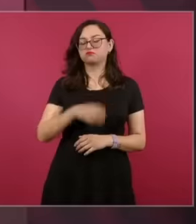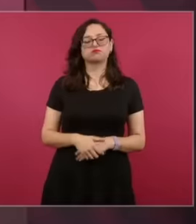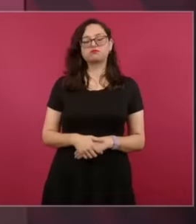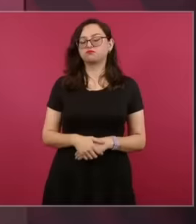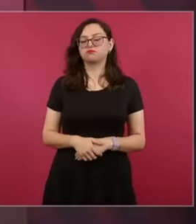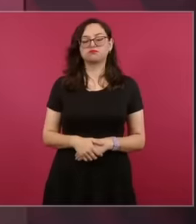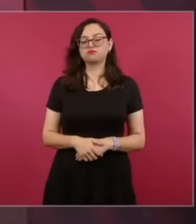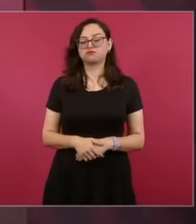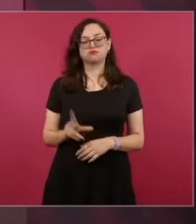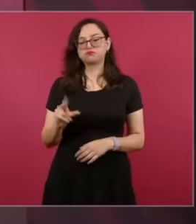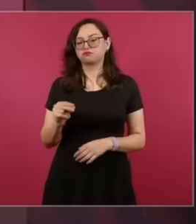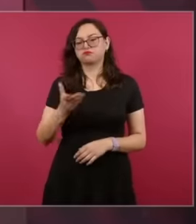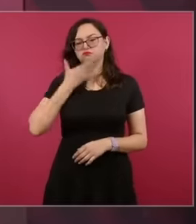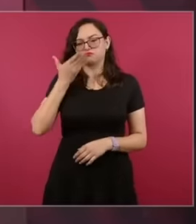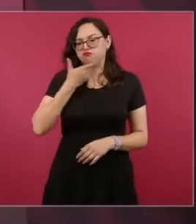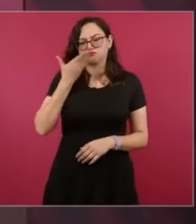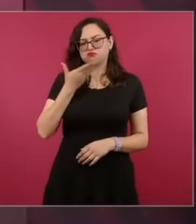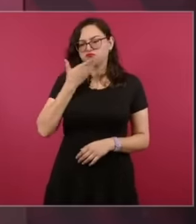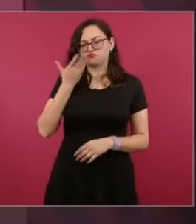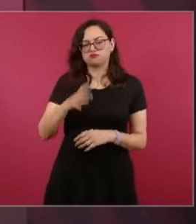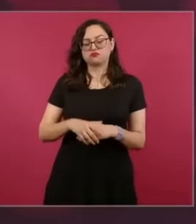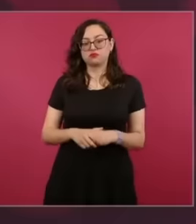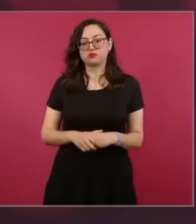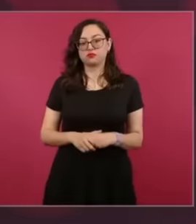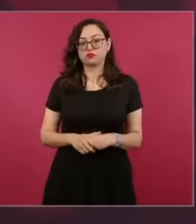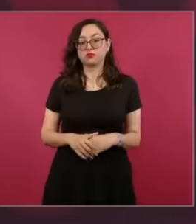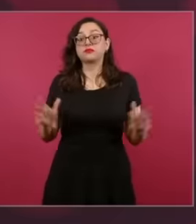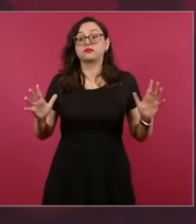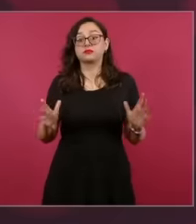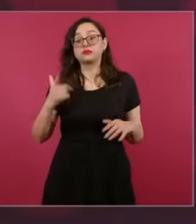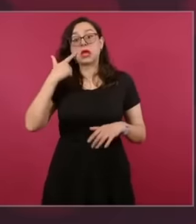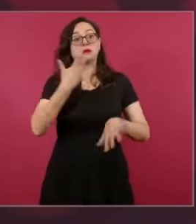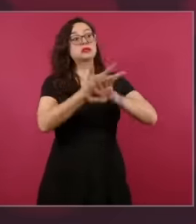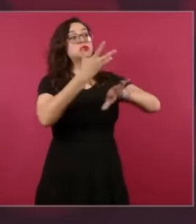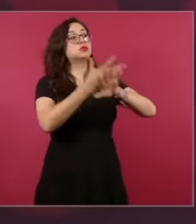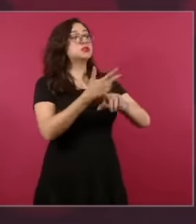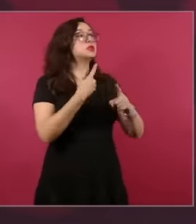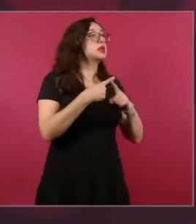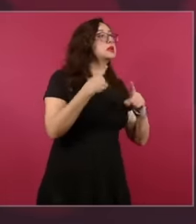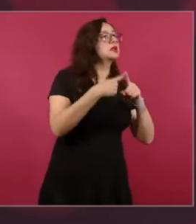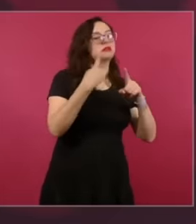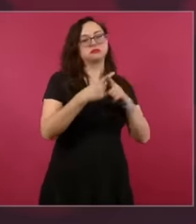no acostumbro, es como si me meto a ver qué está pasando en Estados Unidos.